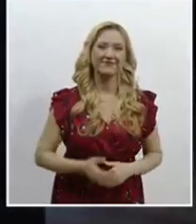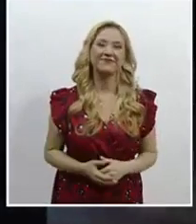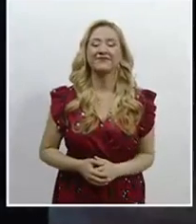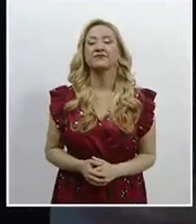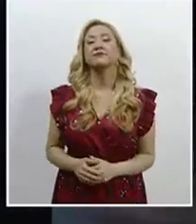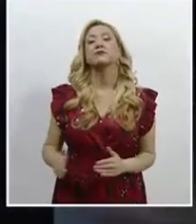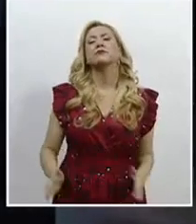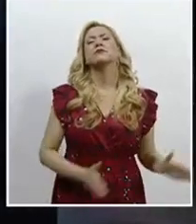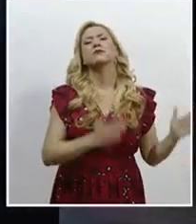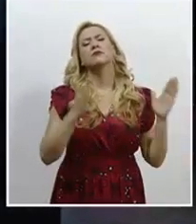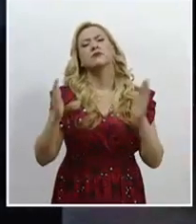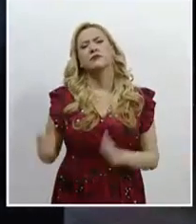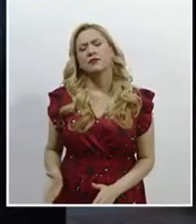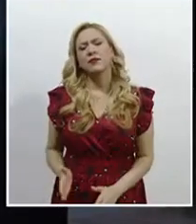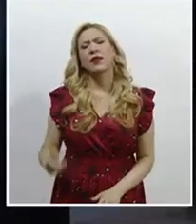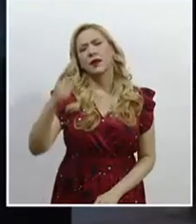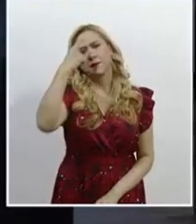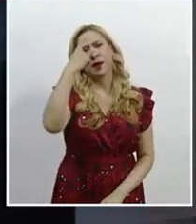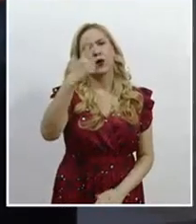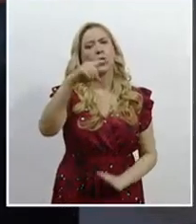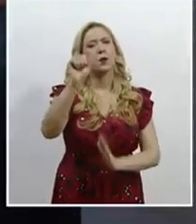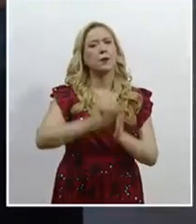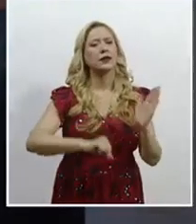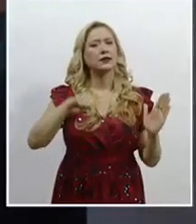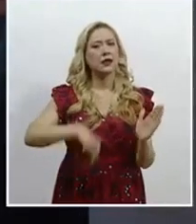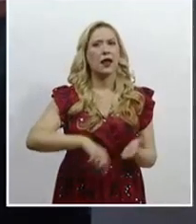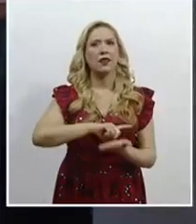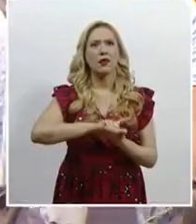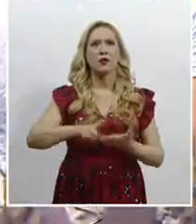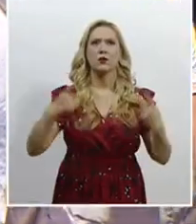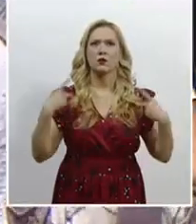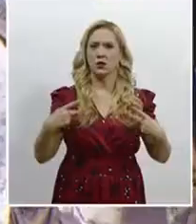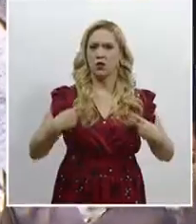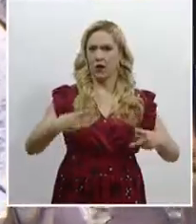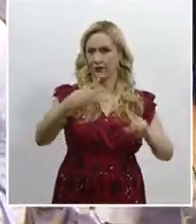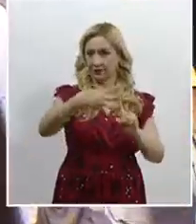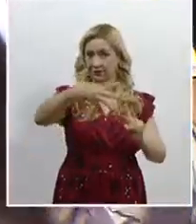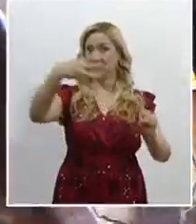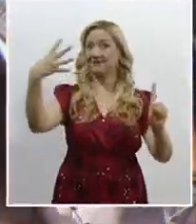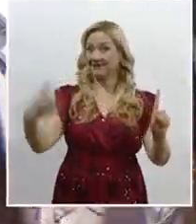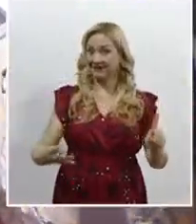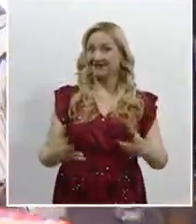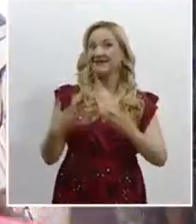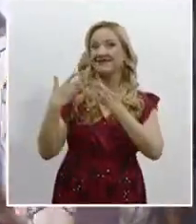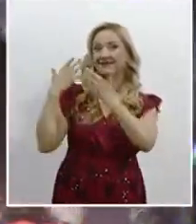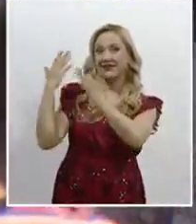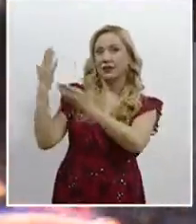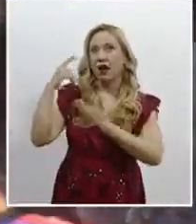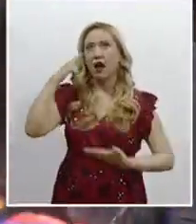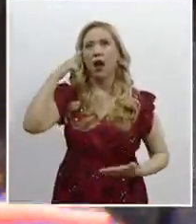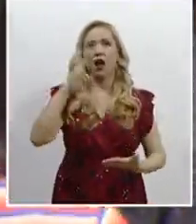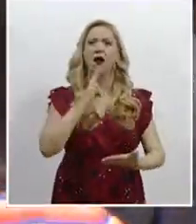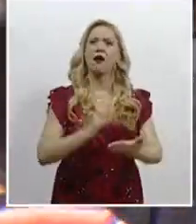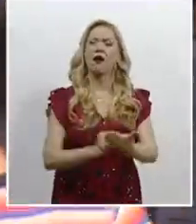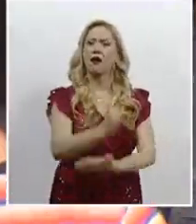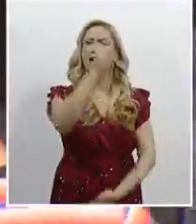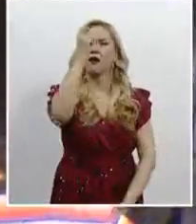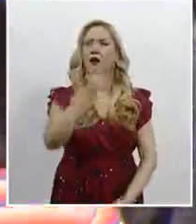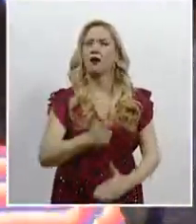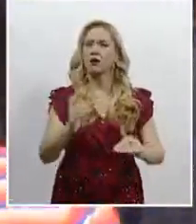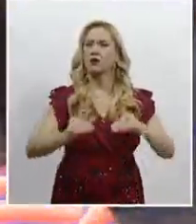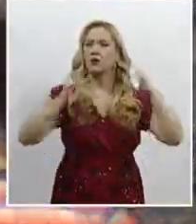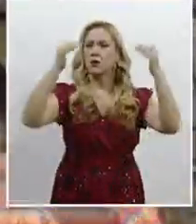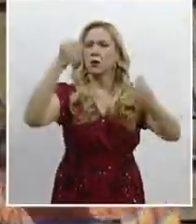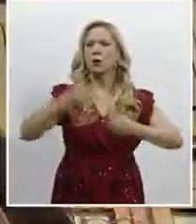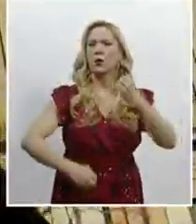En otras noticias, en el marco del mes de la lucha por los derechos de las personas de la diversidad sexual, recordamos una sentencia del Pleno de la Suprema